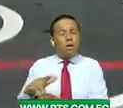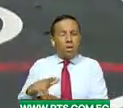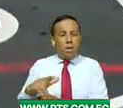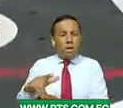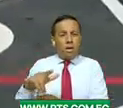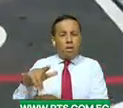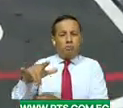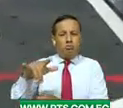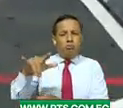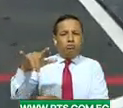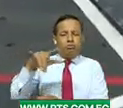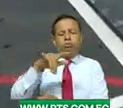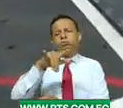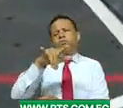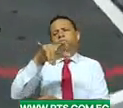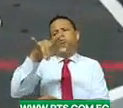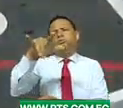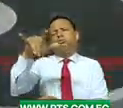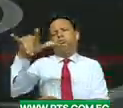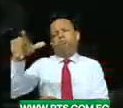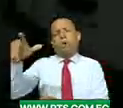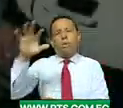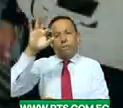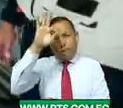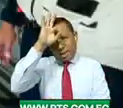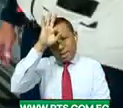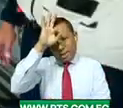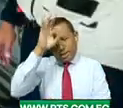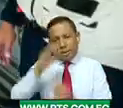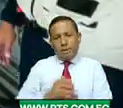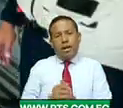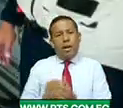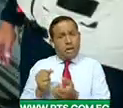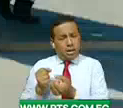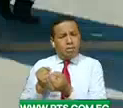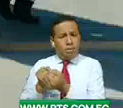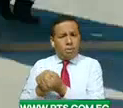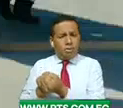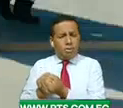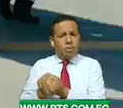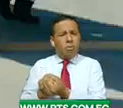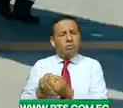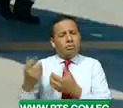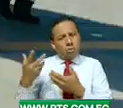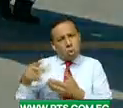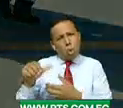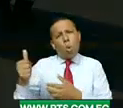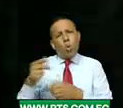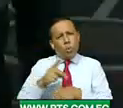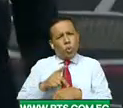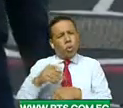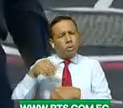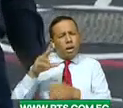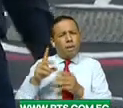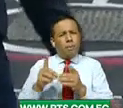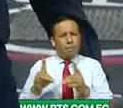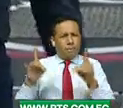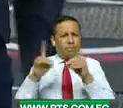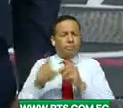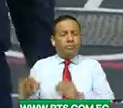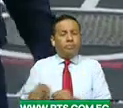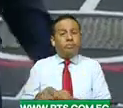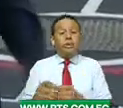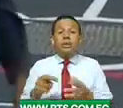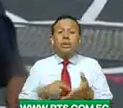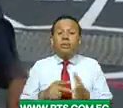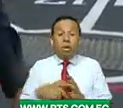en el que fue llevado hasta una base aérea u hospital, y así puede ser atendido con otros equipos y especialistas. Esto fue parte de un simulacro que